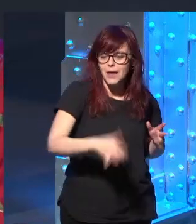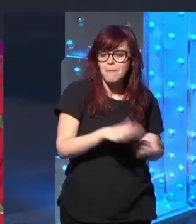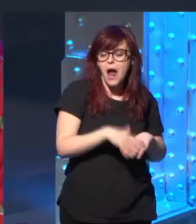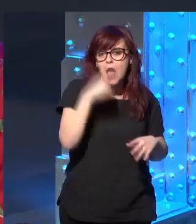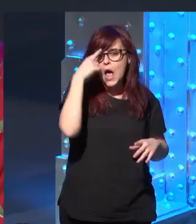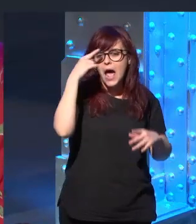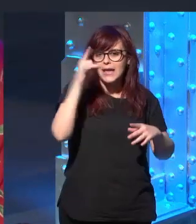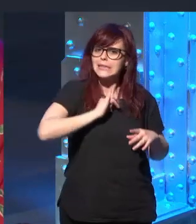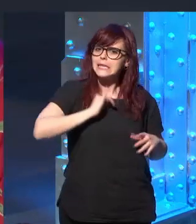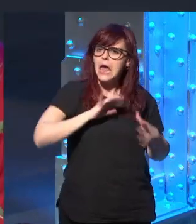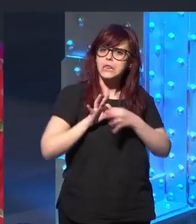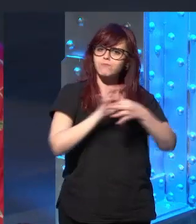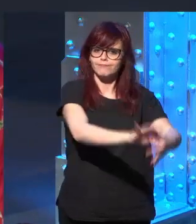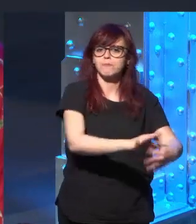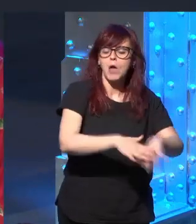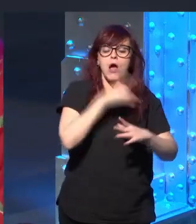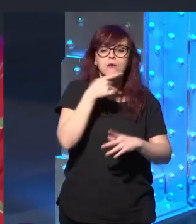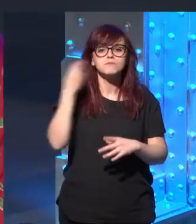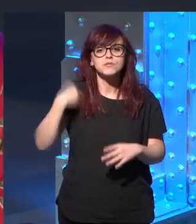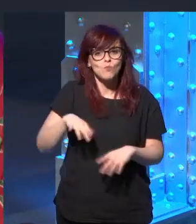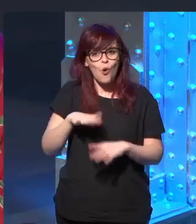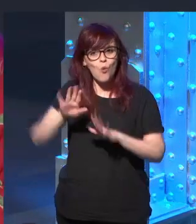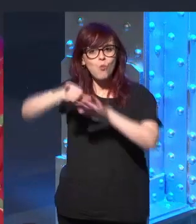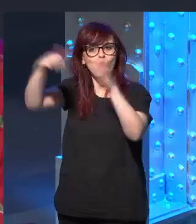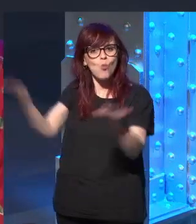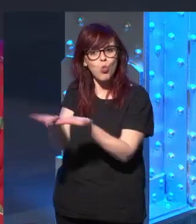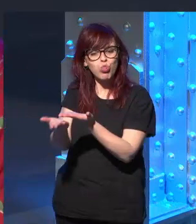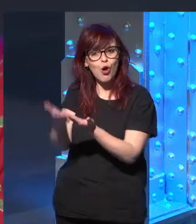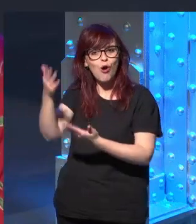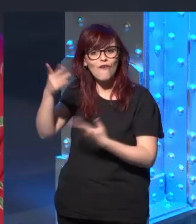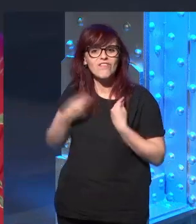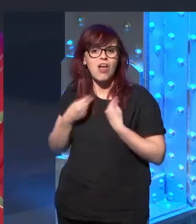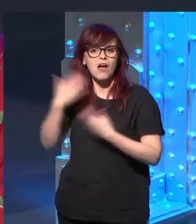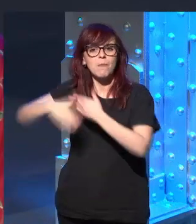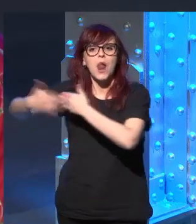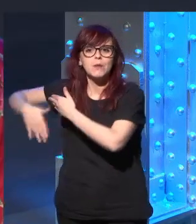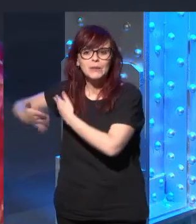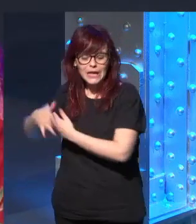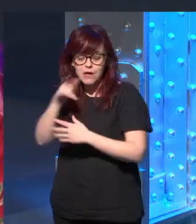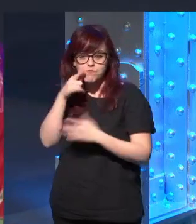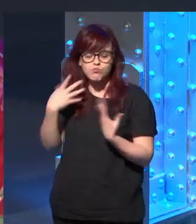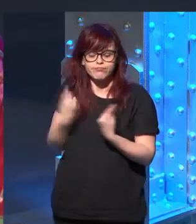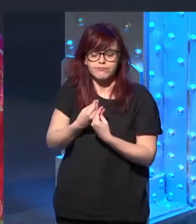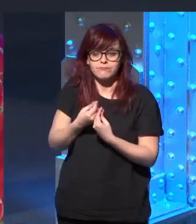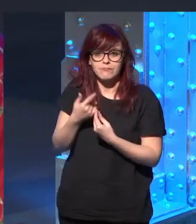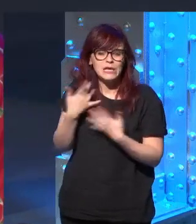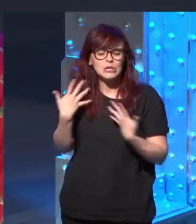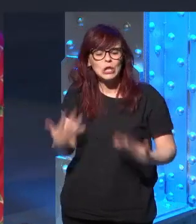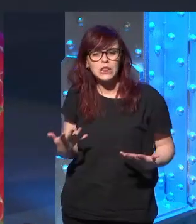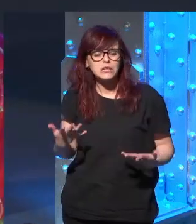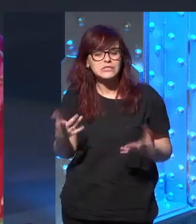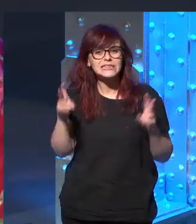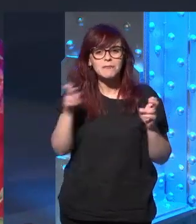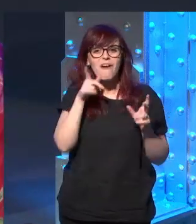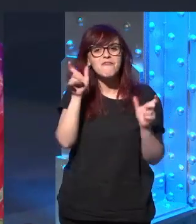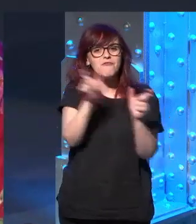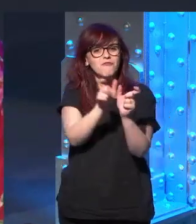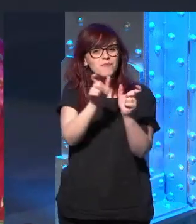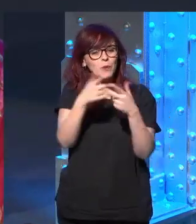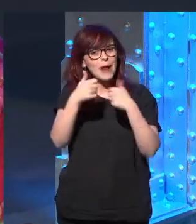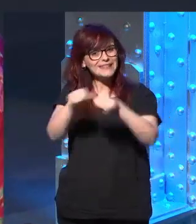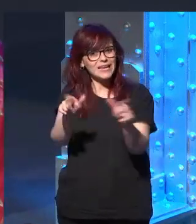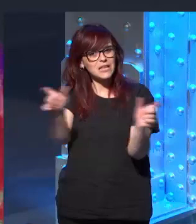para construir tu propia identidad, sin que nadie te dijera nada, ¿no? Entonces, a mí, por ejemplo, esa es una